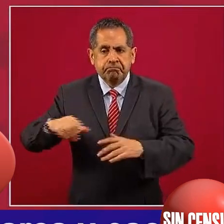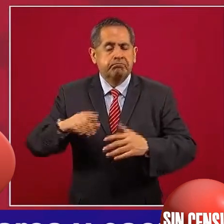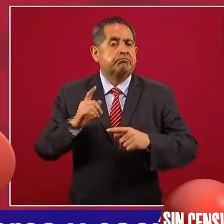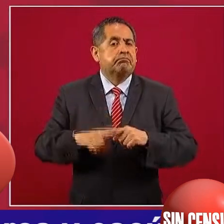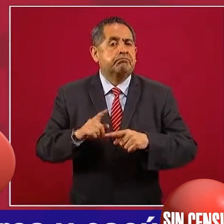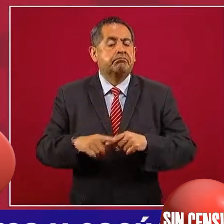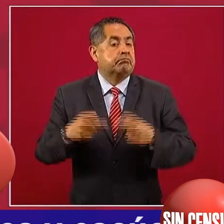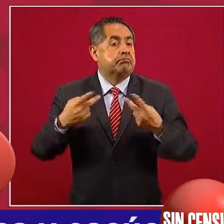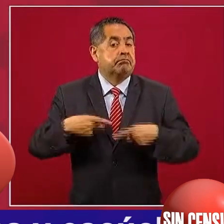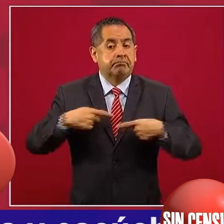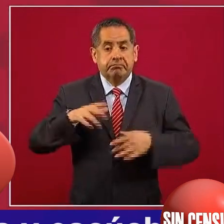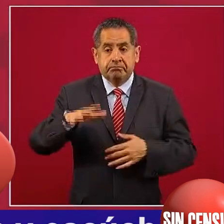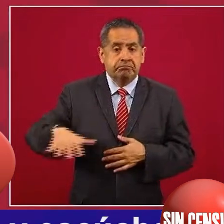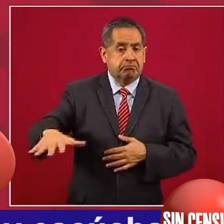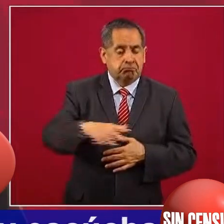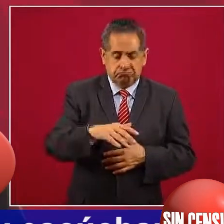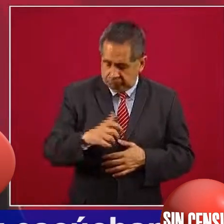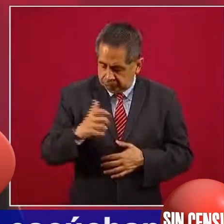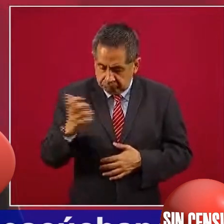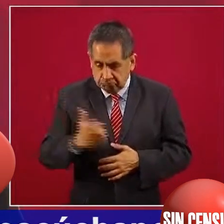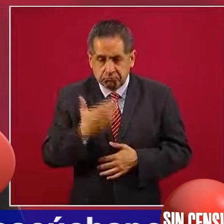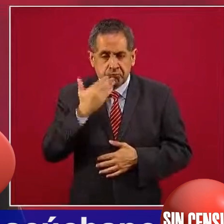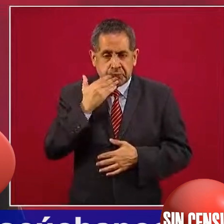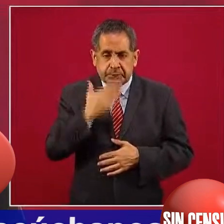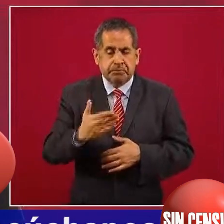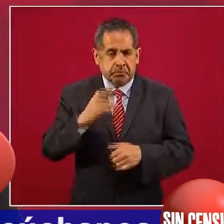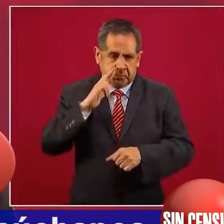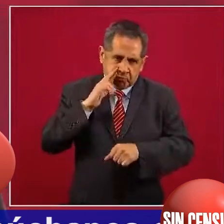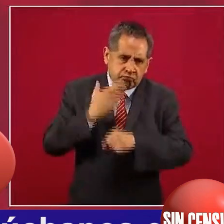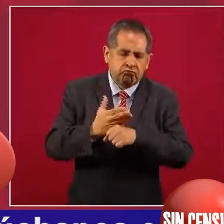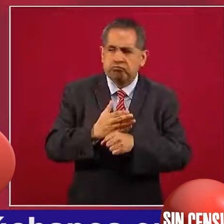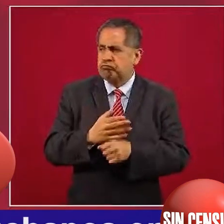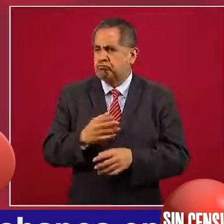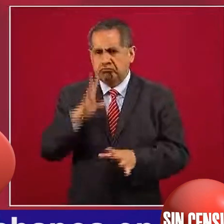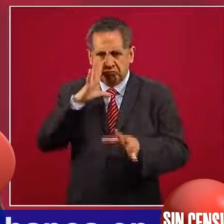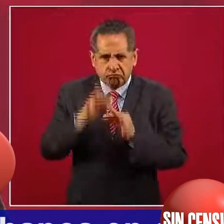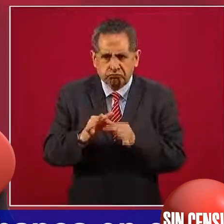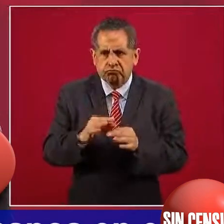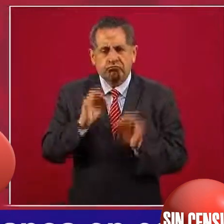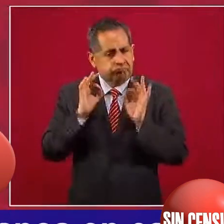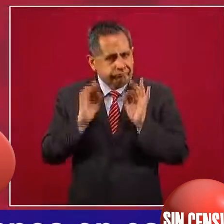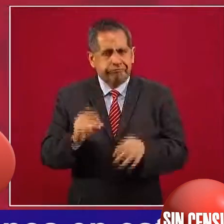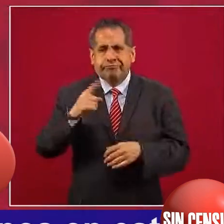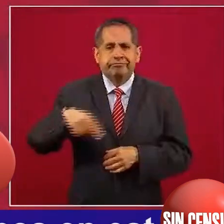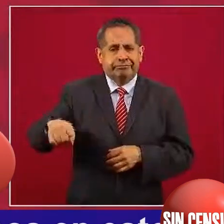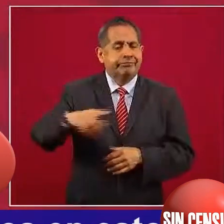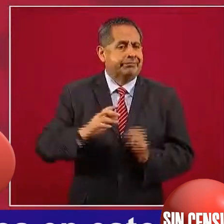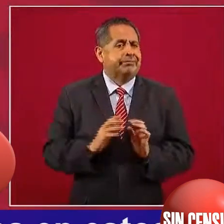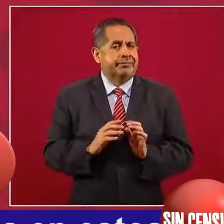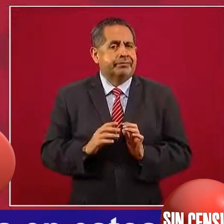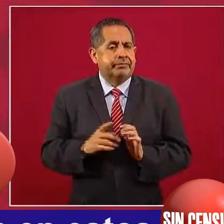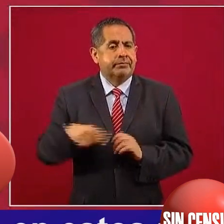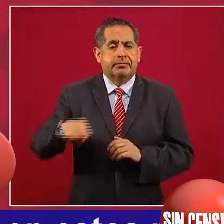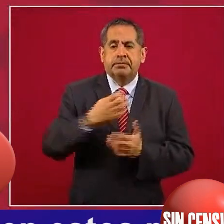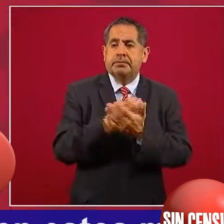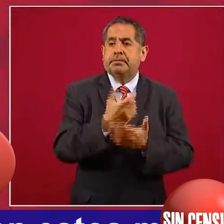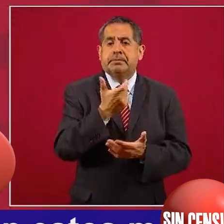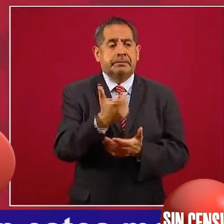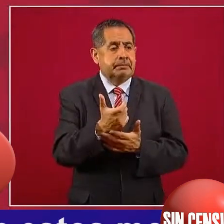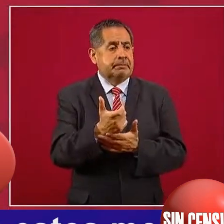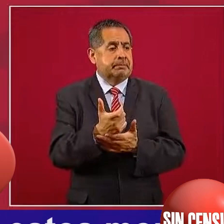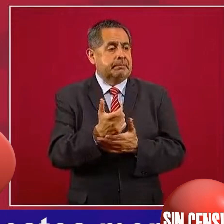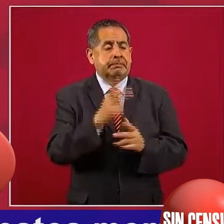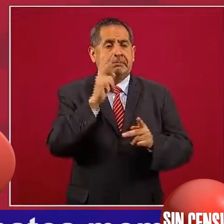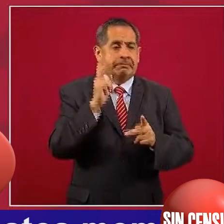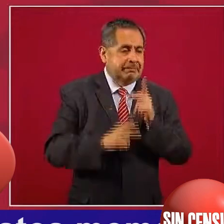la gente ha actuado con mucha responsabilidad porque tuvimos que parar la economía